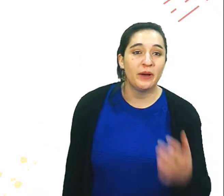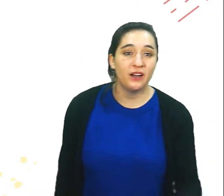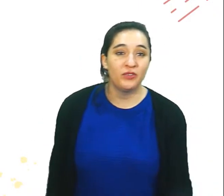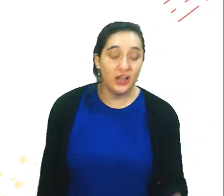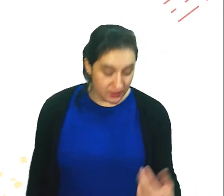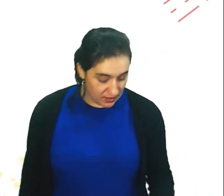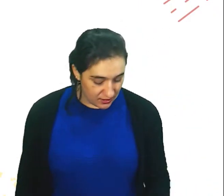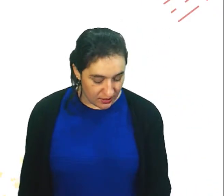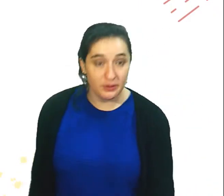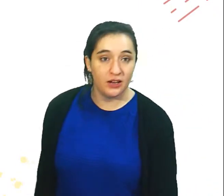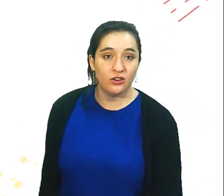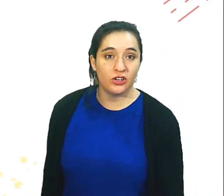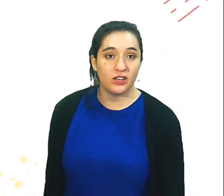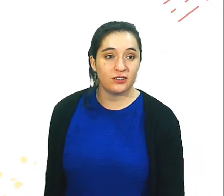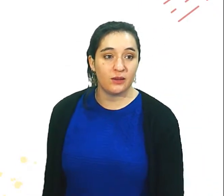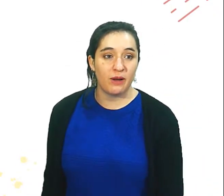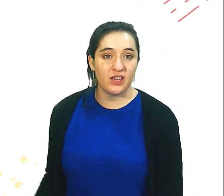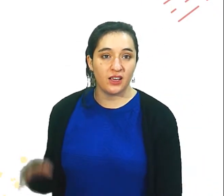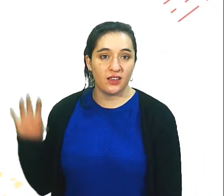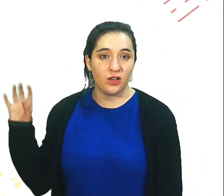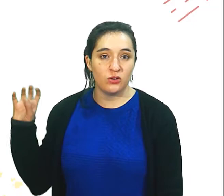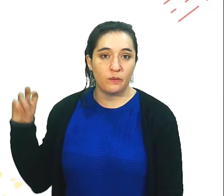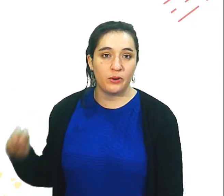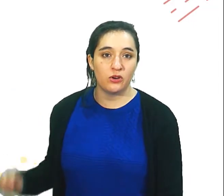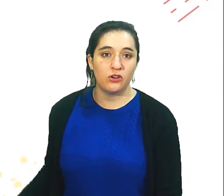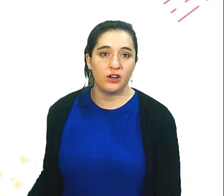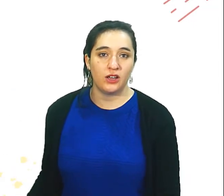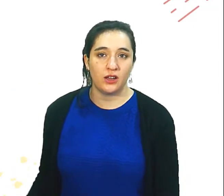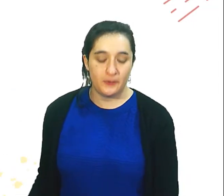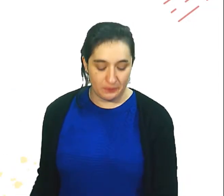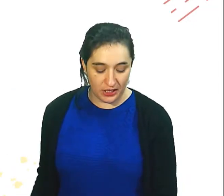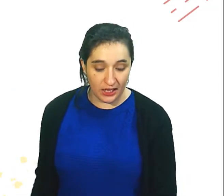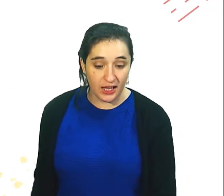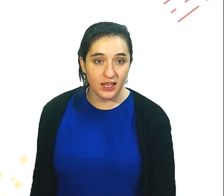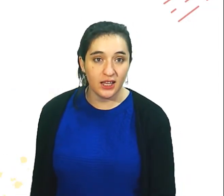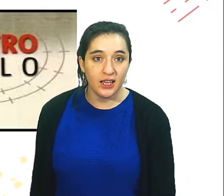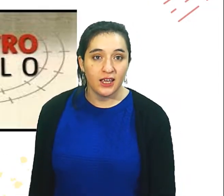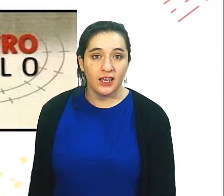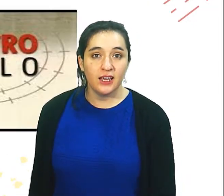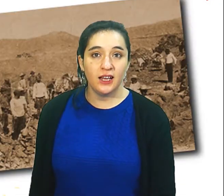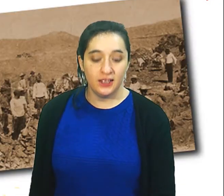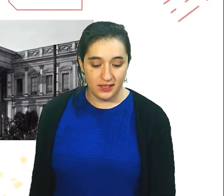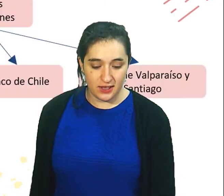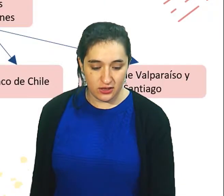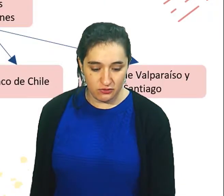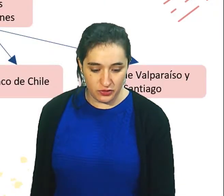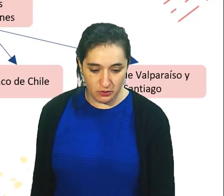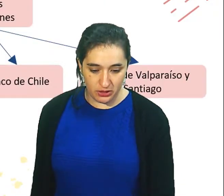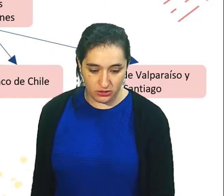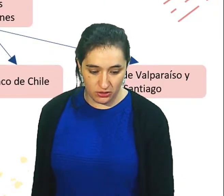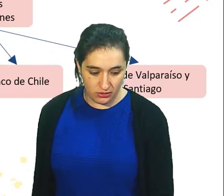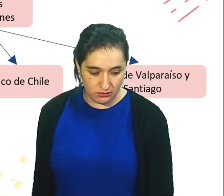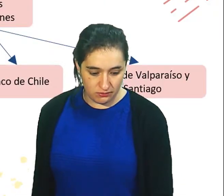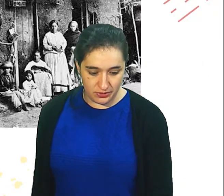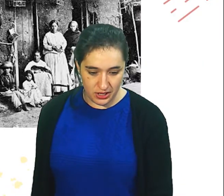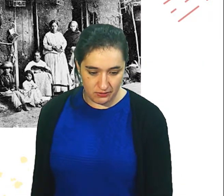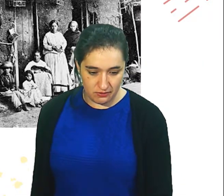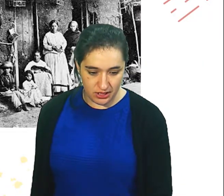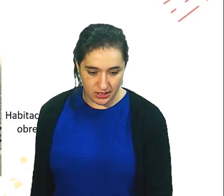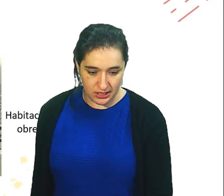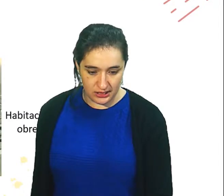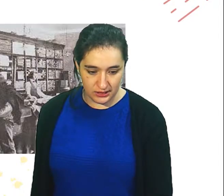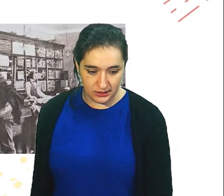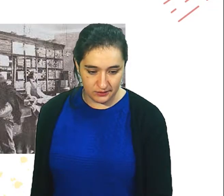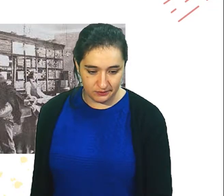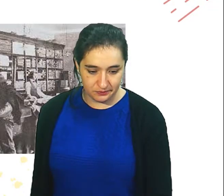bueno, y para finalizar también, lo que se me había quedado un poco en el aire era esta conformación. Voy a